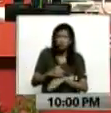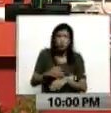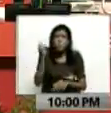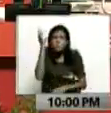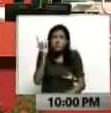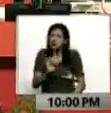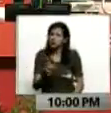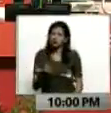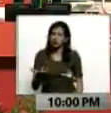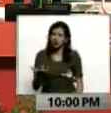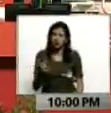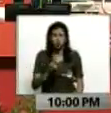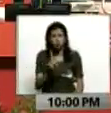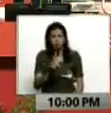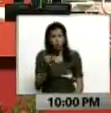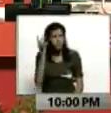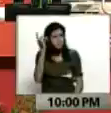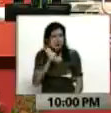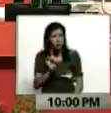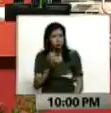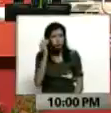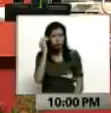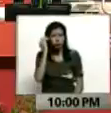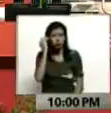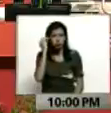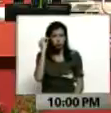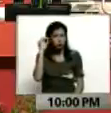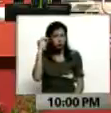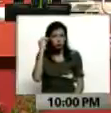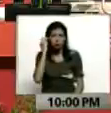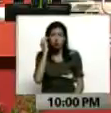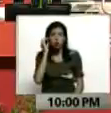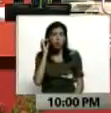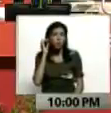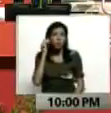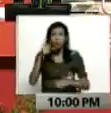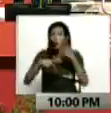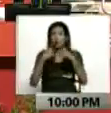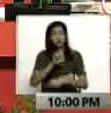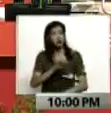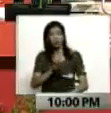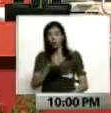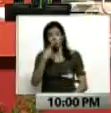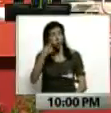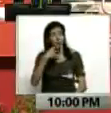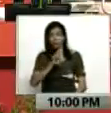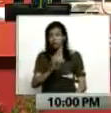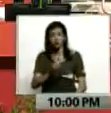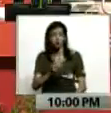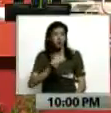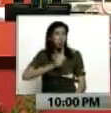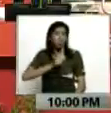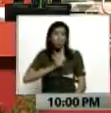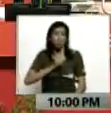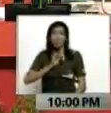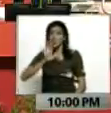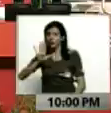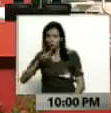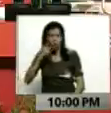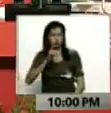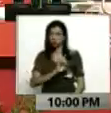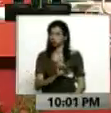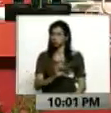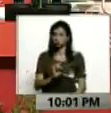no invente no invente no no no eso no es hacer política eso es eso es